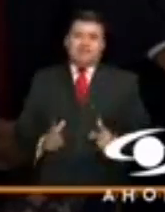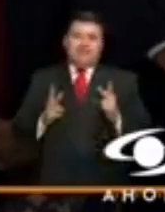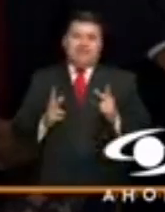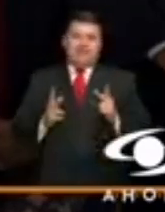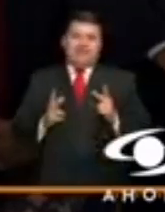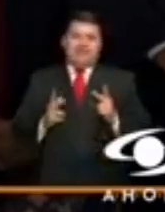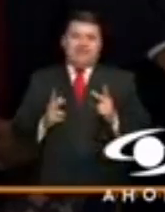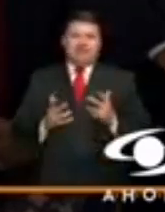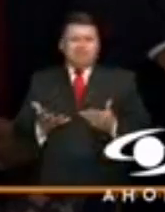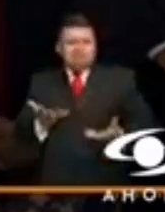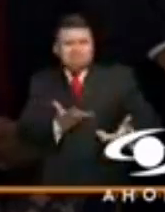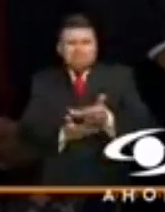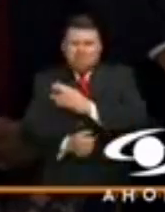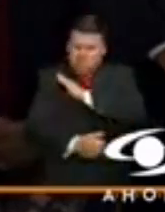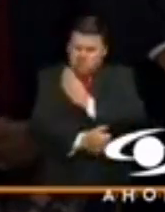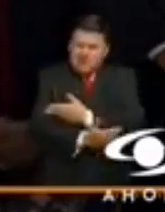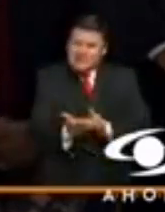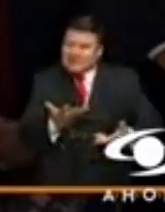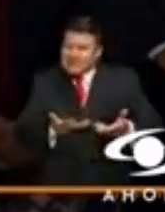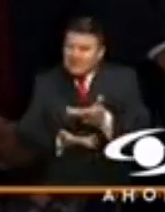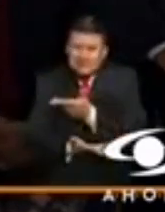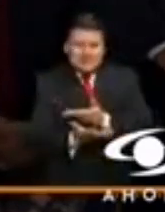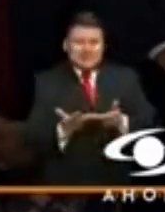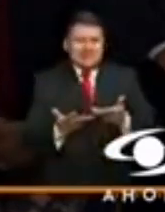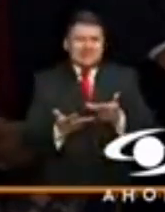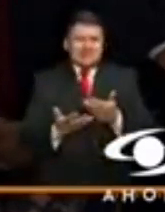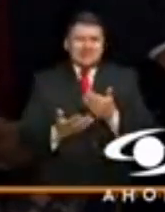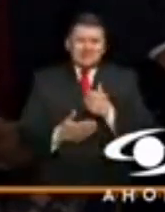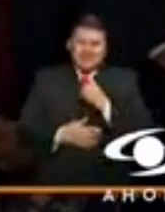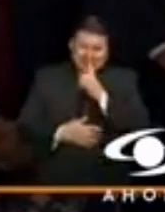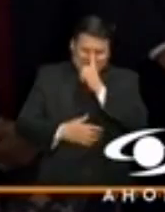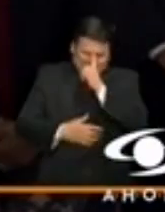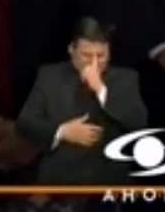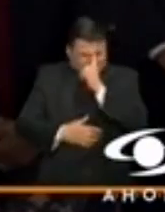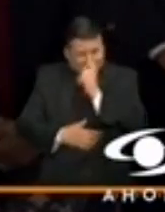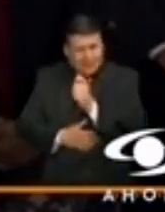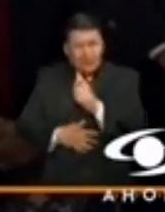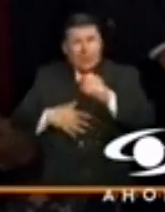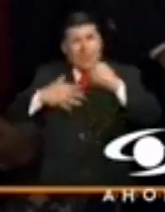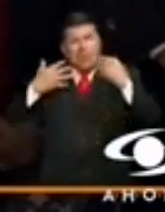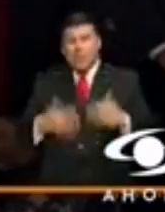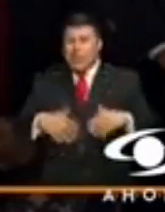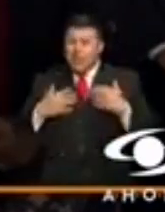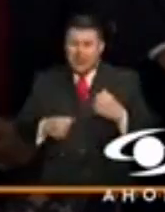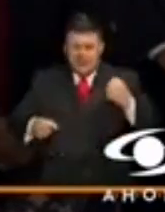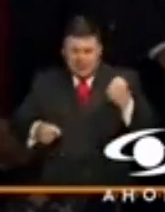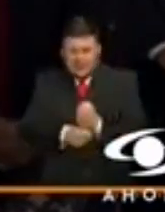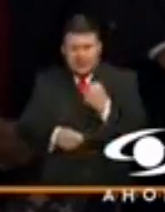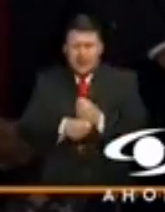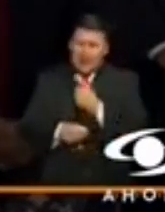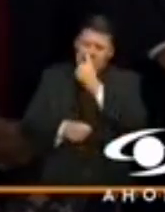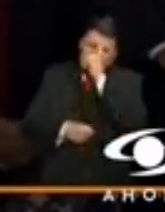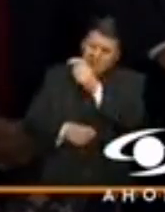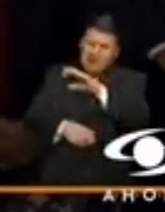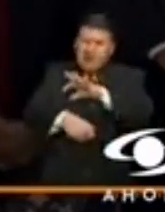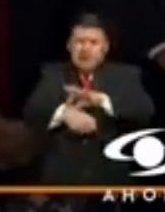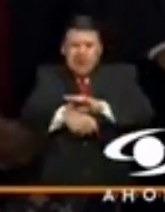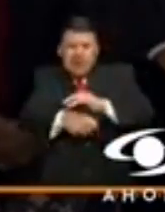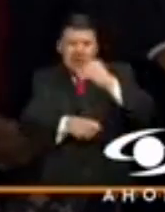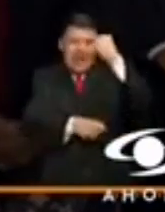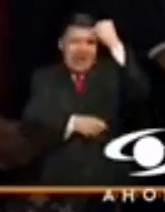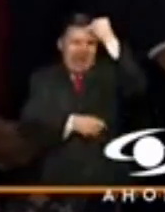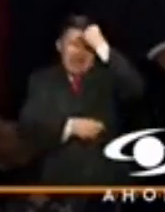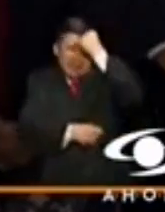Es el momento de cooperar con más fuerza y de valorar como nunca el trabajo de los médicos,